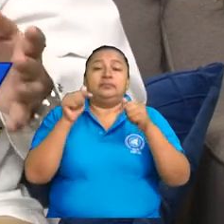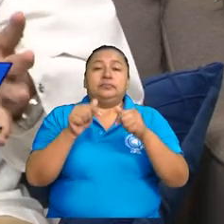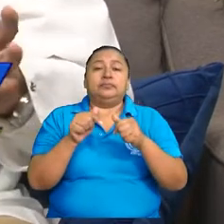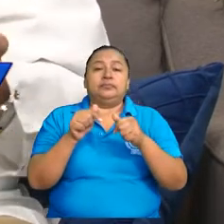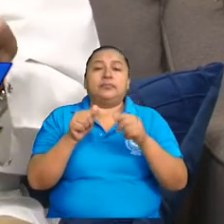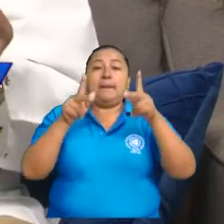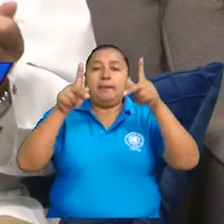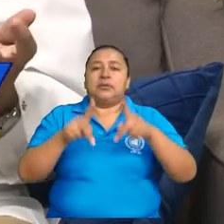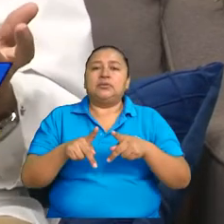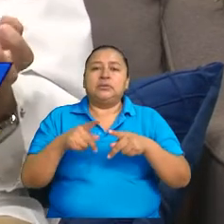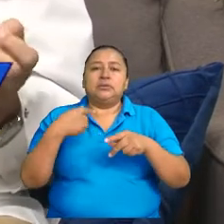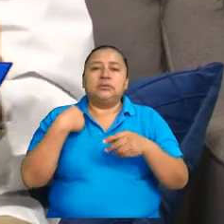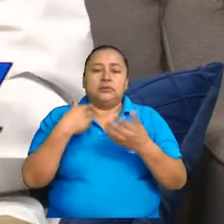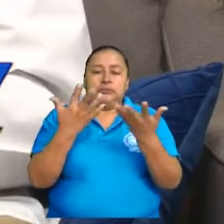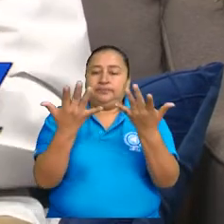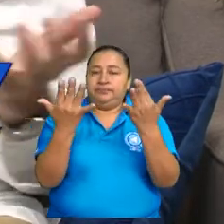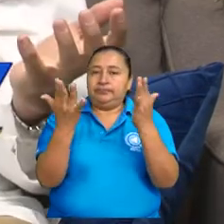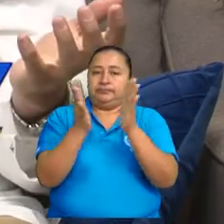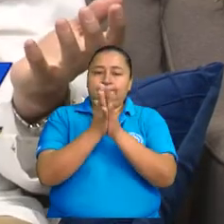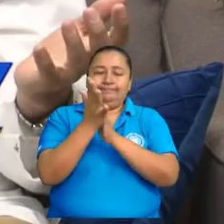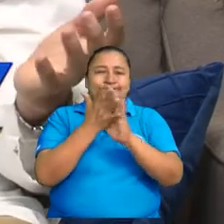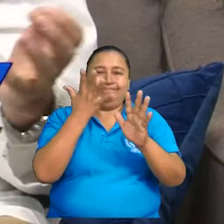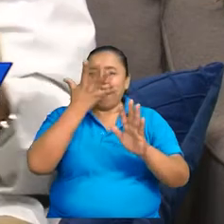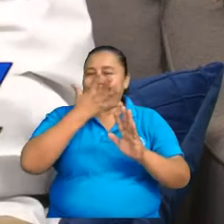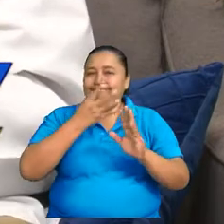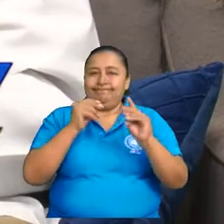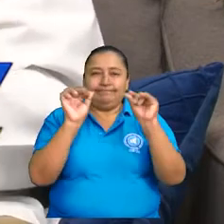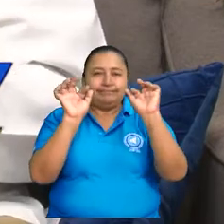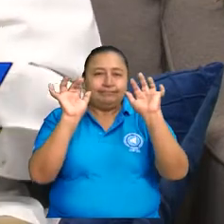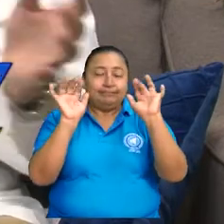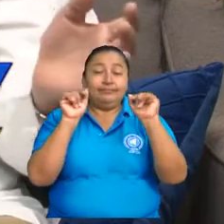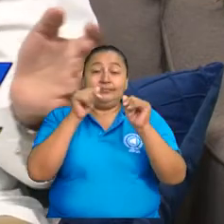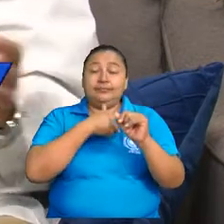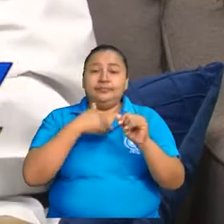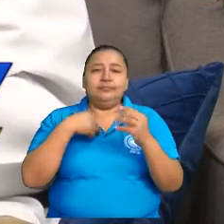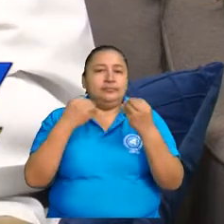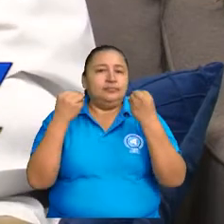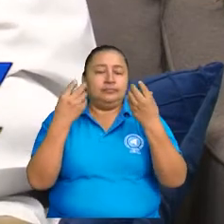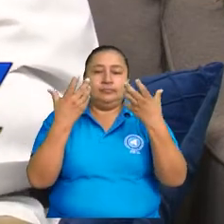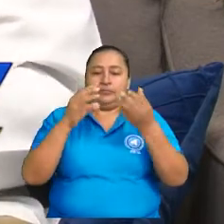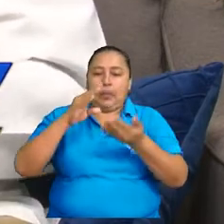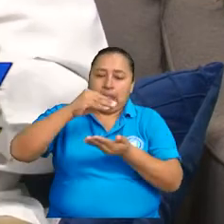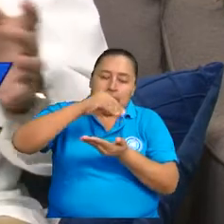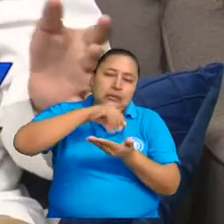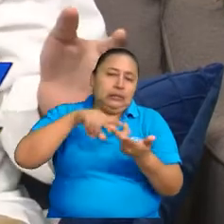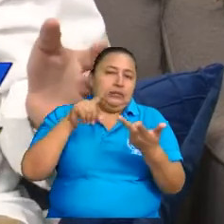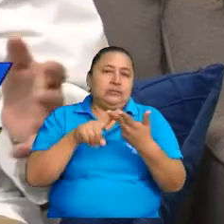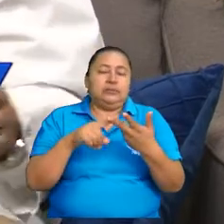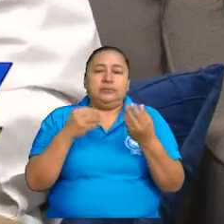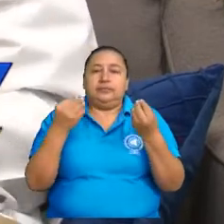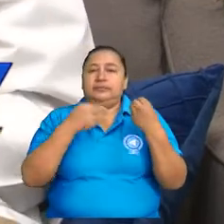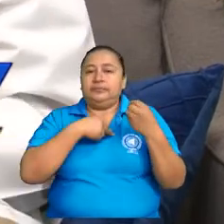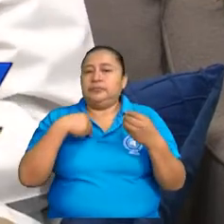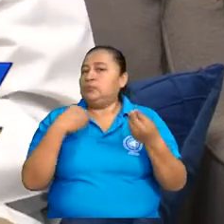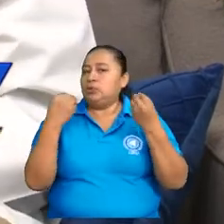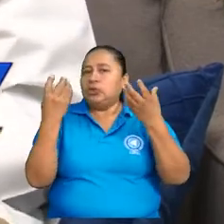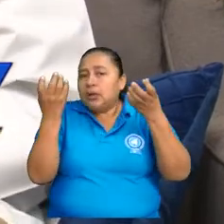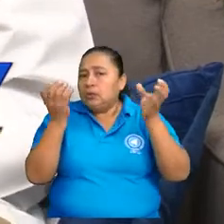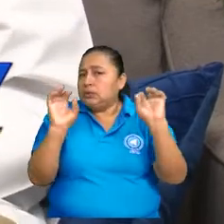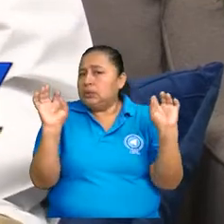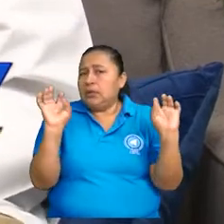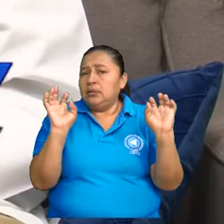ser humano tiene las manos que son maravillosas, ¿verdad? Hacemos tantas artesanías, hacemos tantas cuestiones